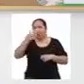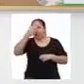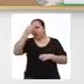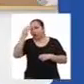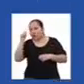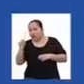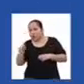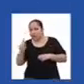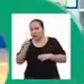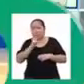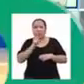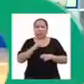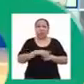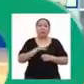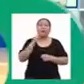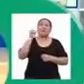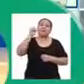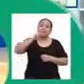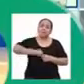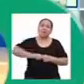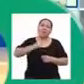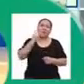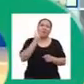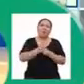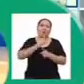es, Jonathan.